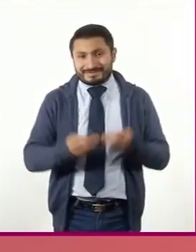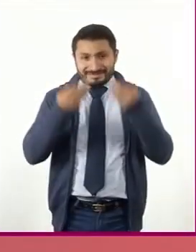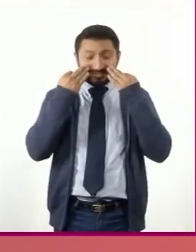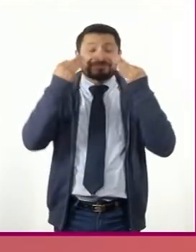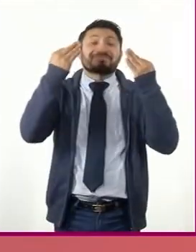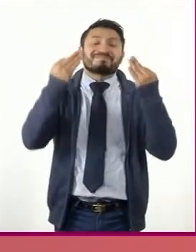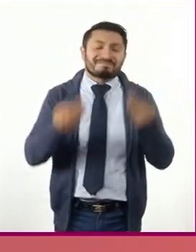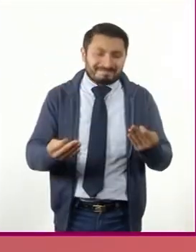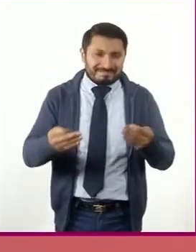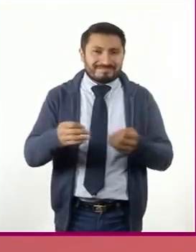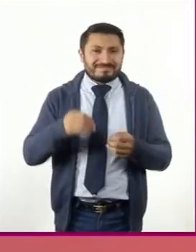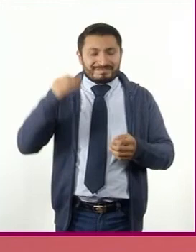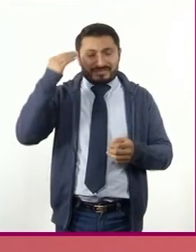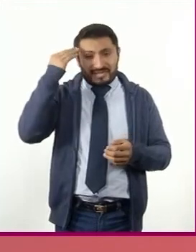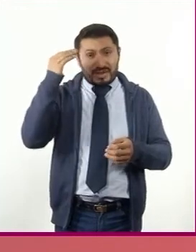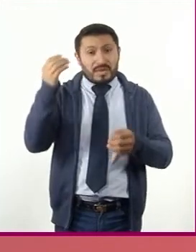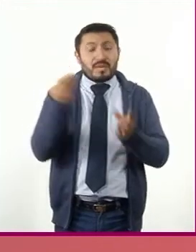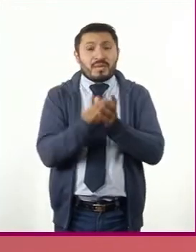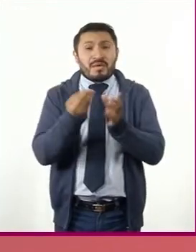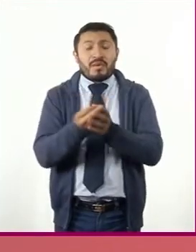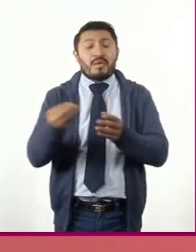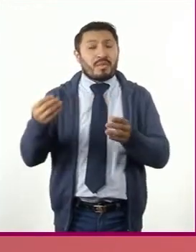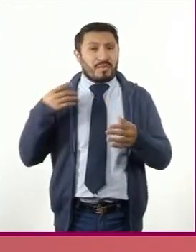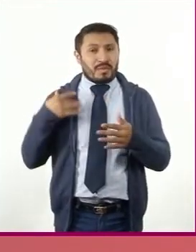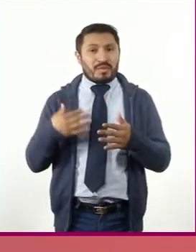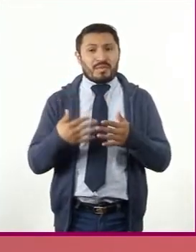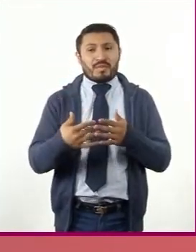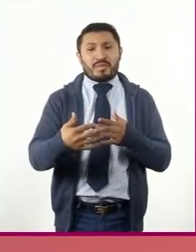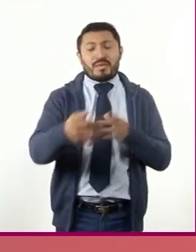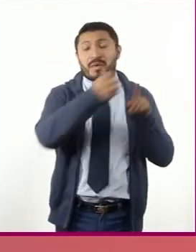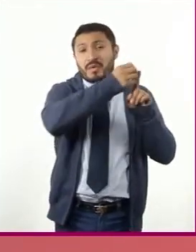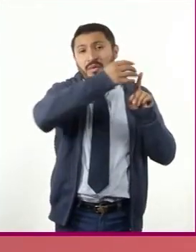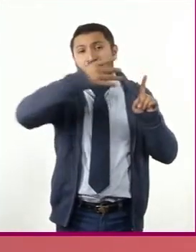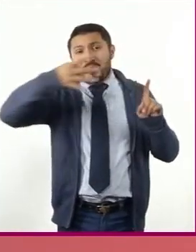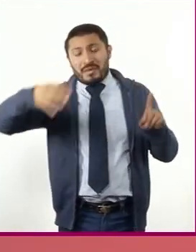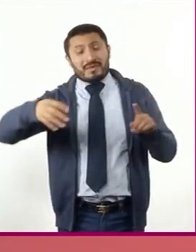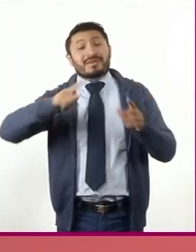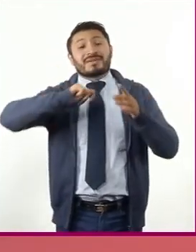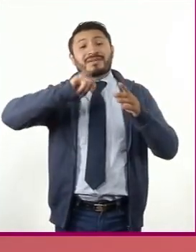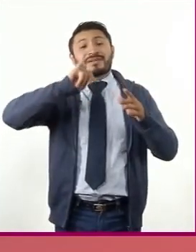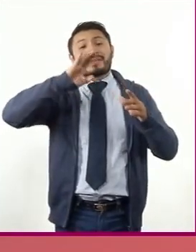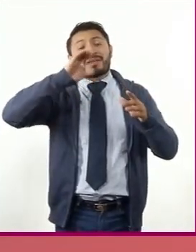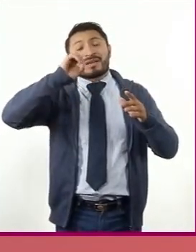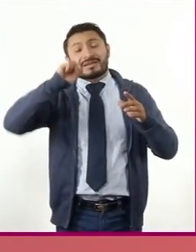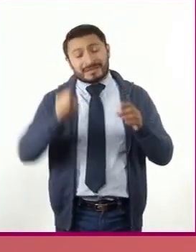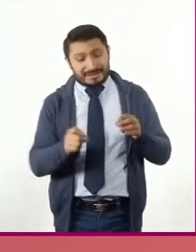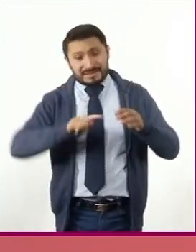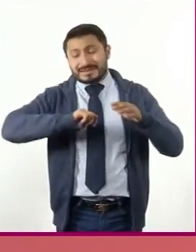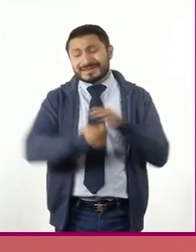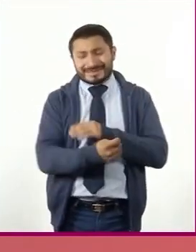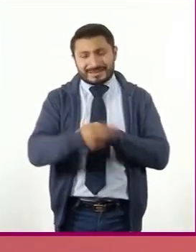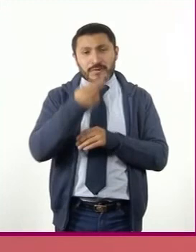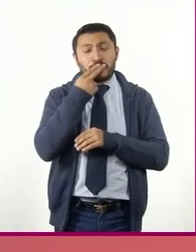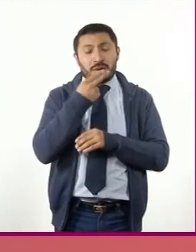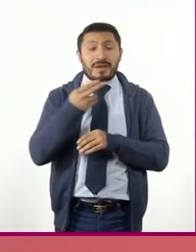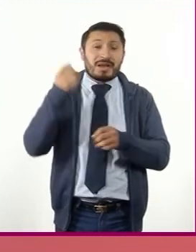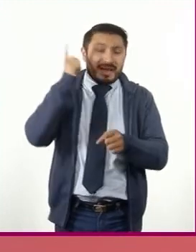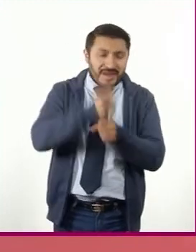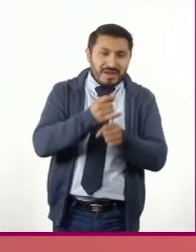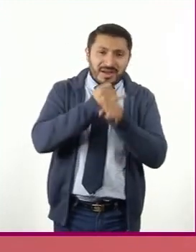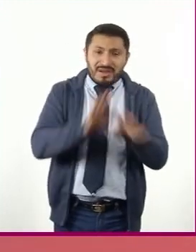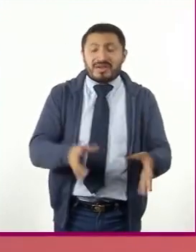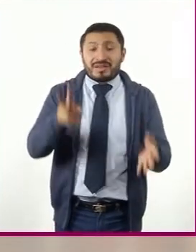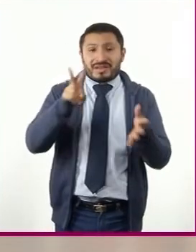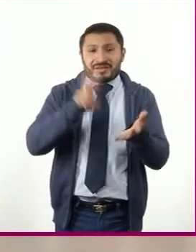darnos cuenta a lo largo de la sesión, observamos que a través de las TIC podemos obtener información valiosa para conocer